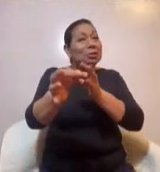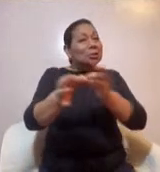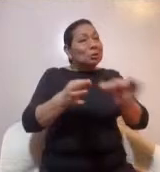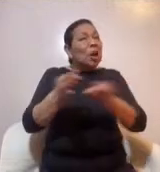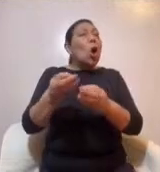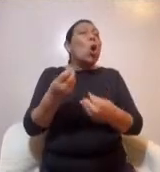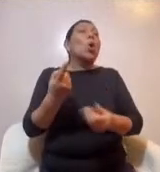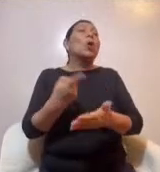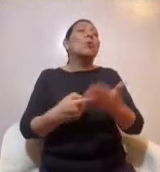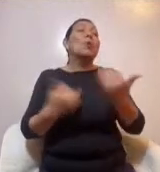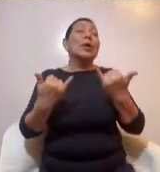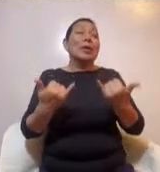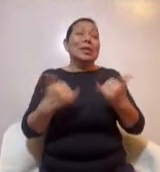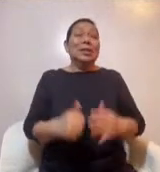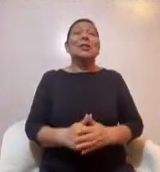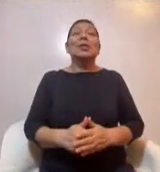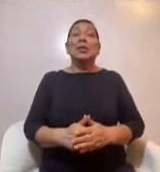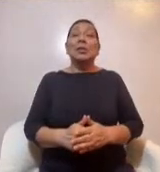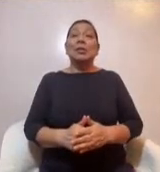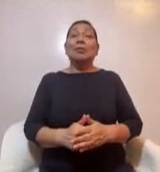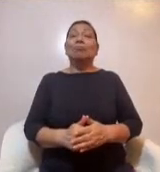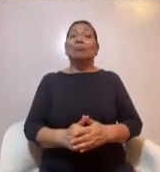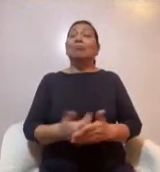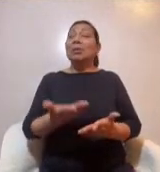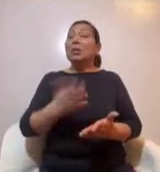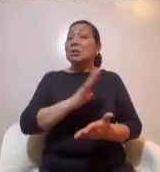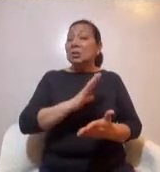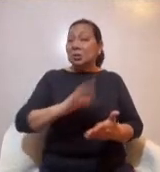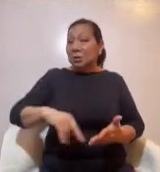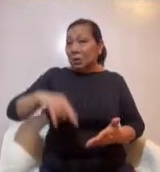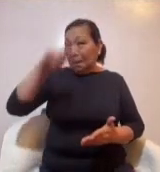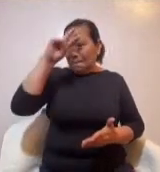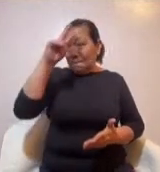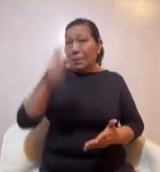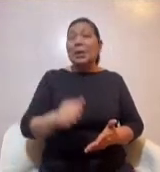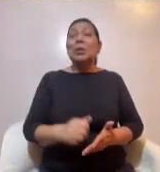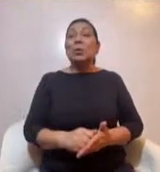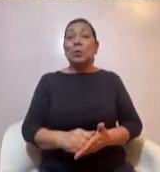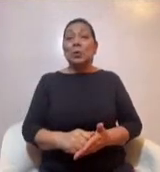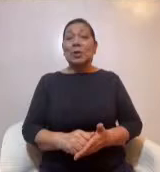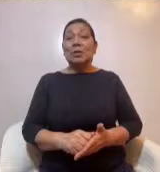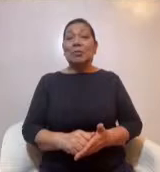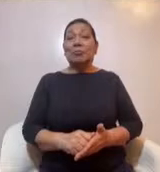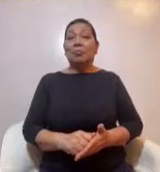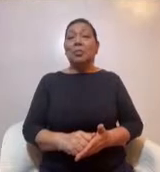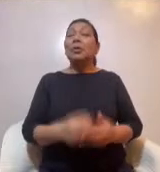y explicar un poco cómo eso también al Estado peruano